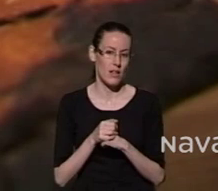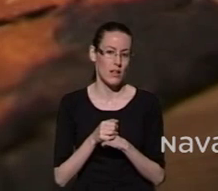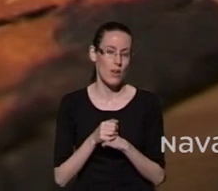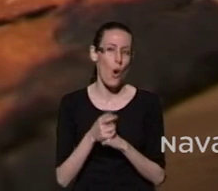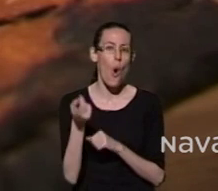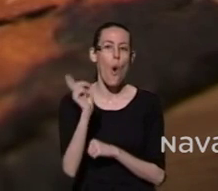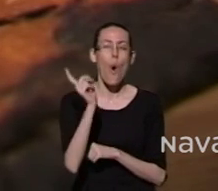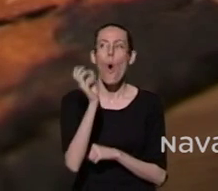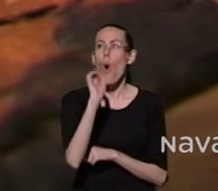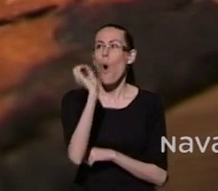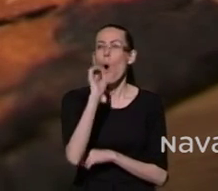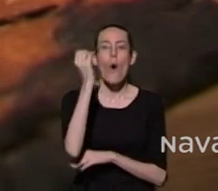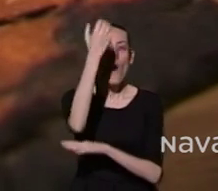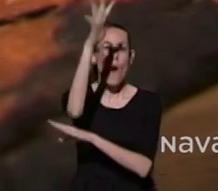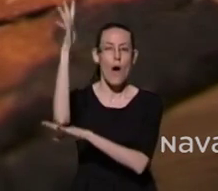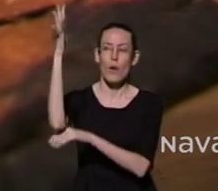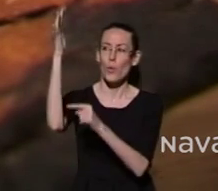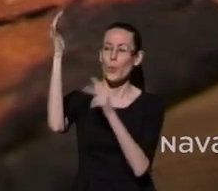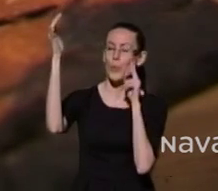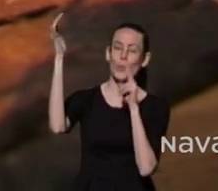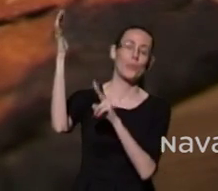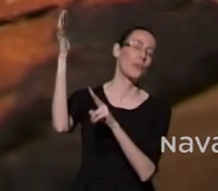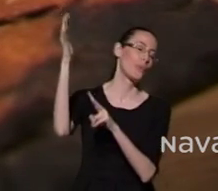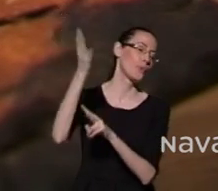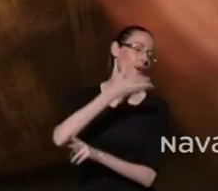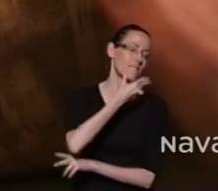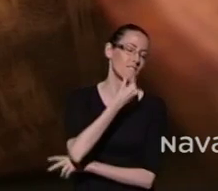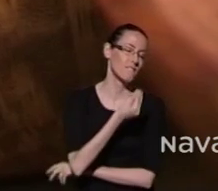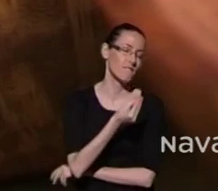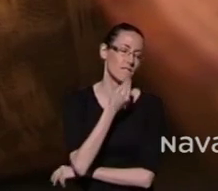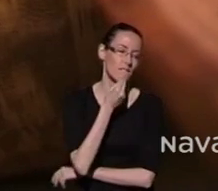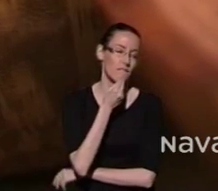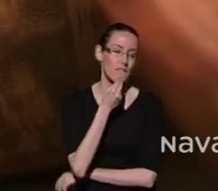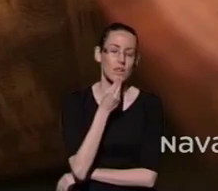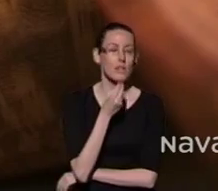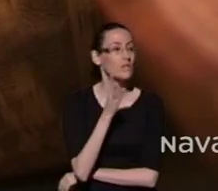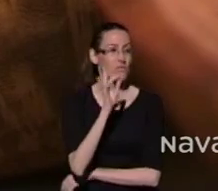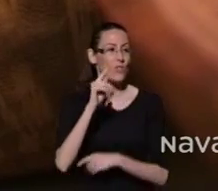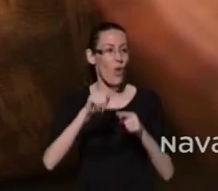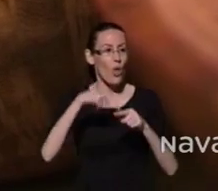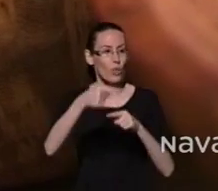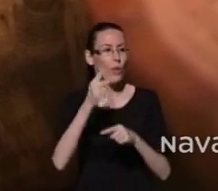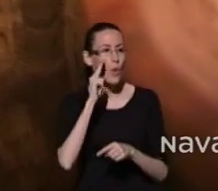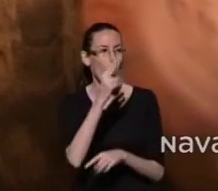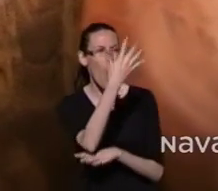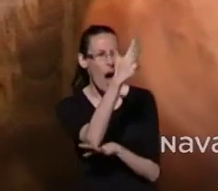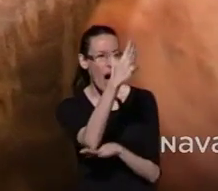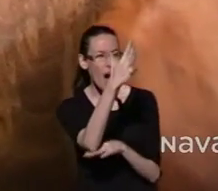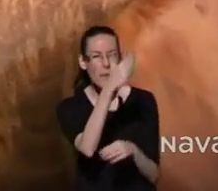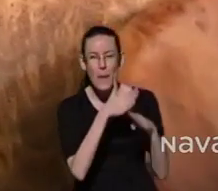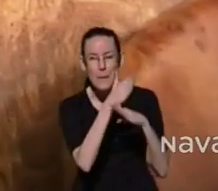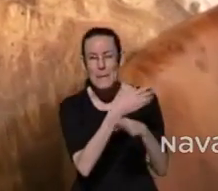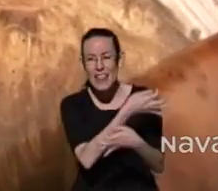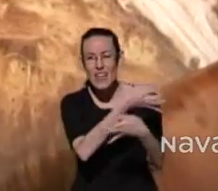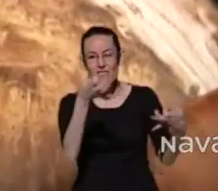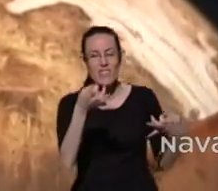días. ¿No ves sí. que estamos en el monte todos los días? Joder. ¿Y todos los días te entra la tentación? Que a gusto le metería la motosierra a eso, pero dices, no, no puedo. Además,